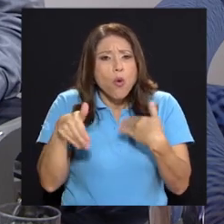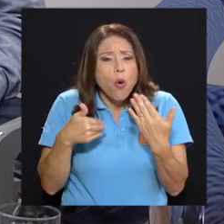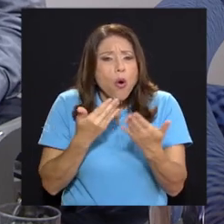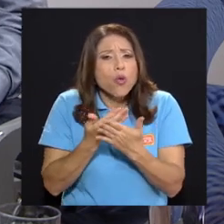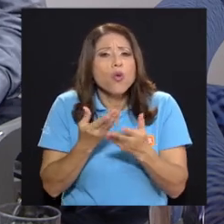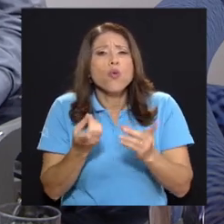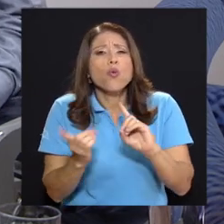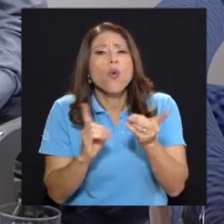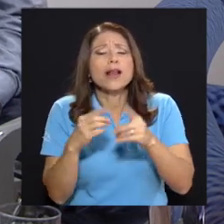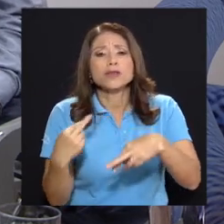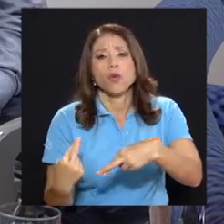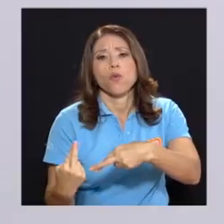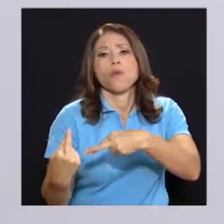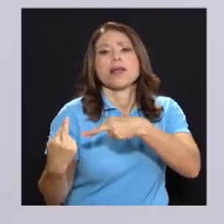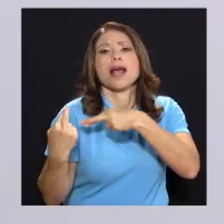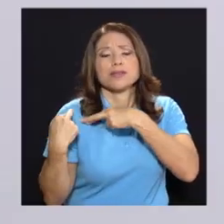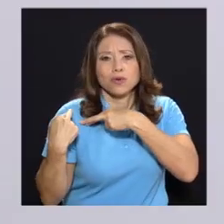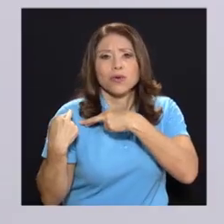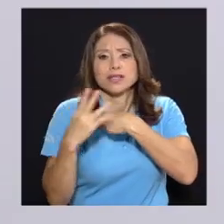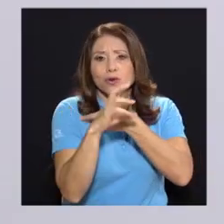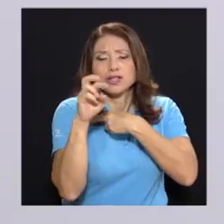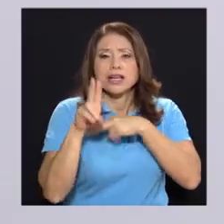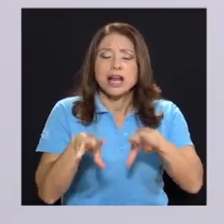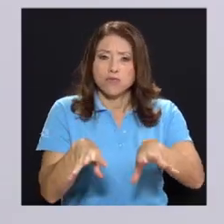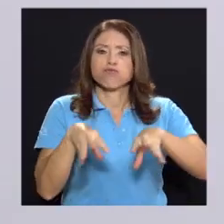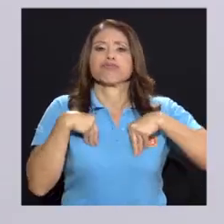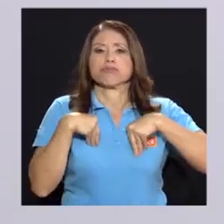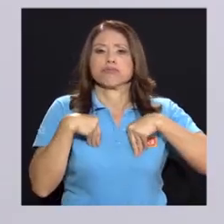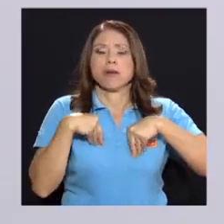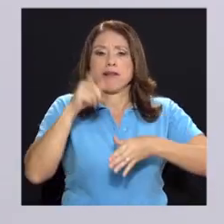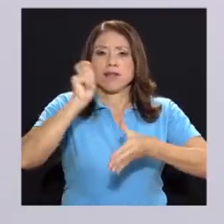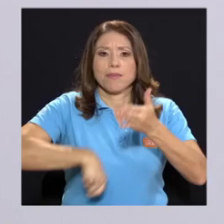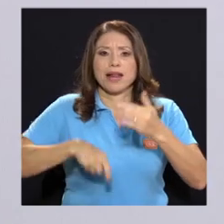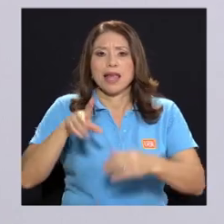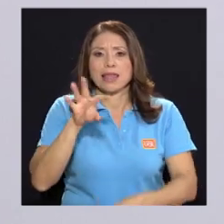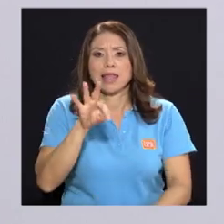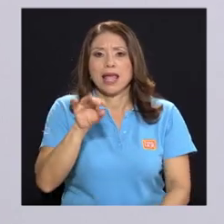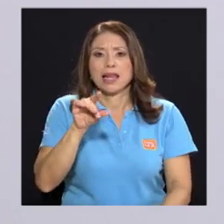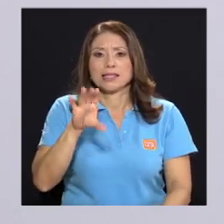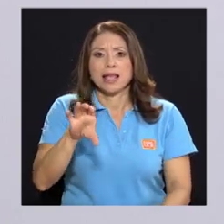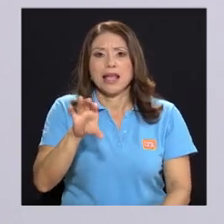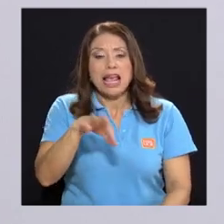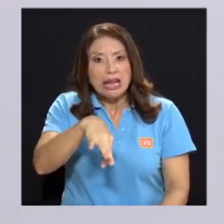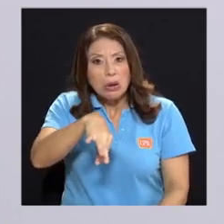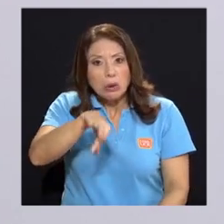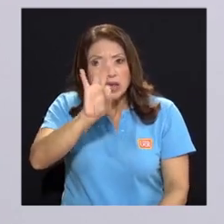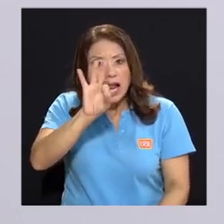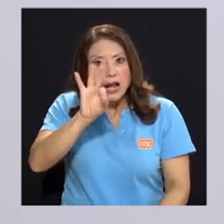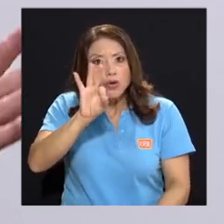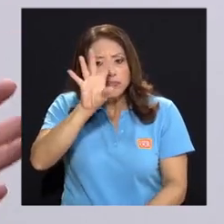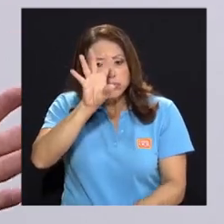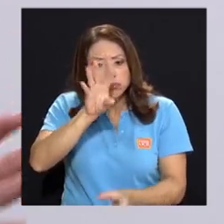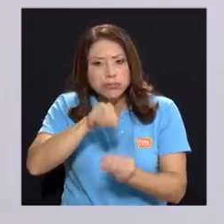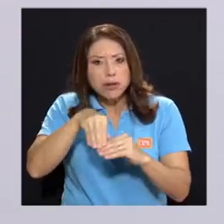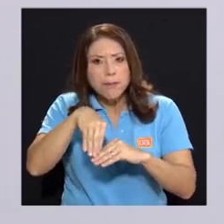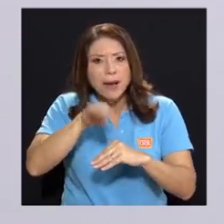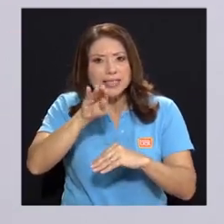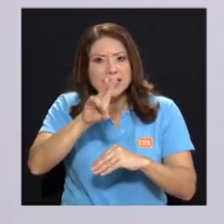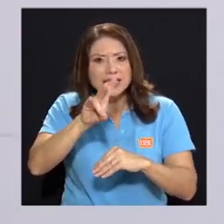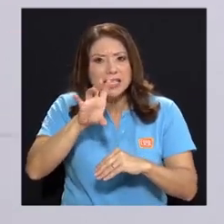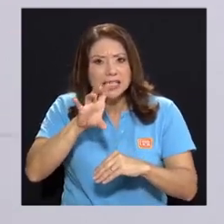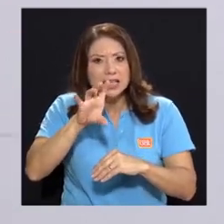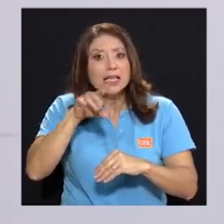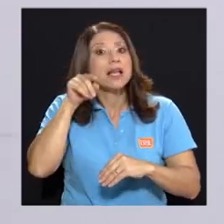suscrito al firmar el tlc y encontraron más de 700 y eso no lo había hecho llevo